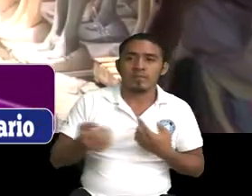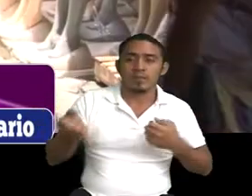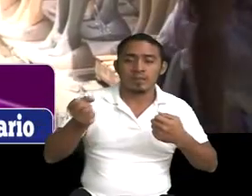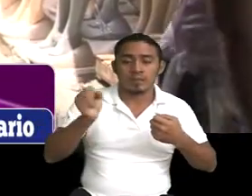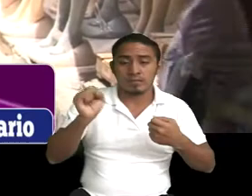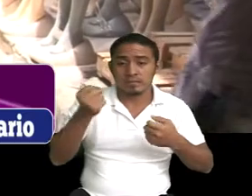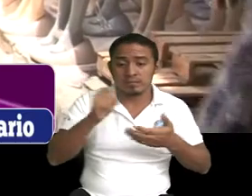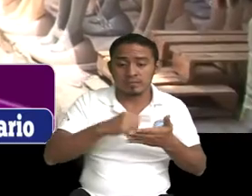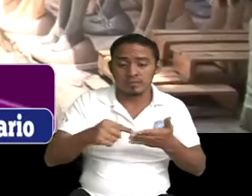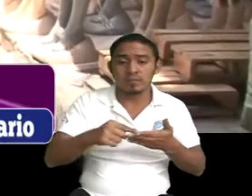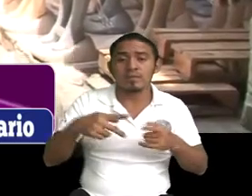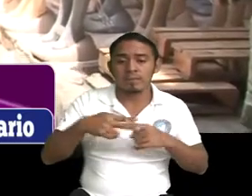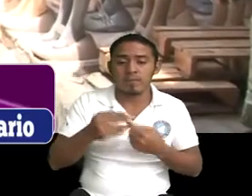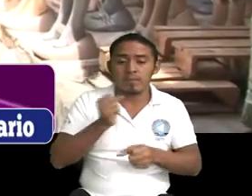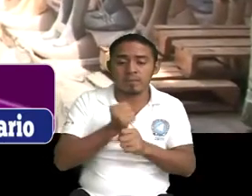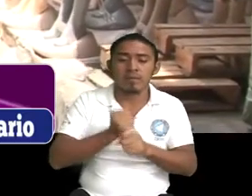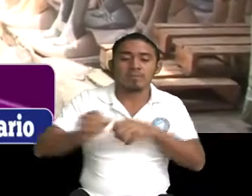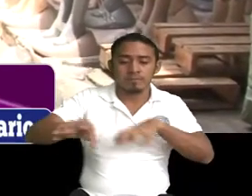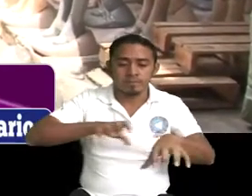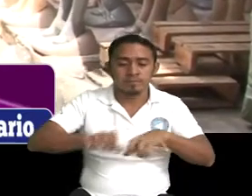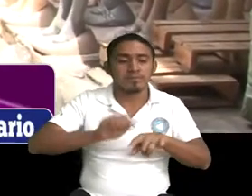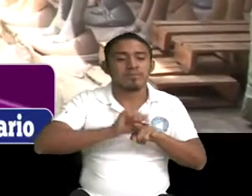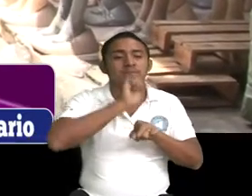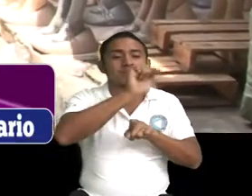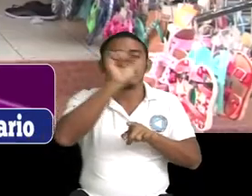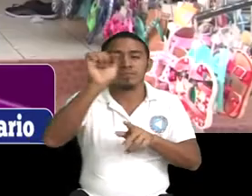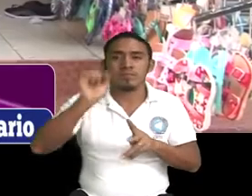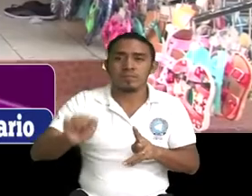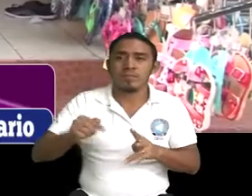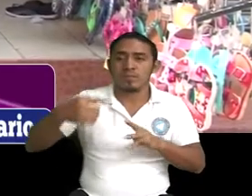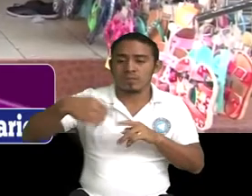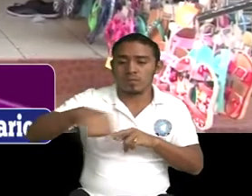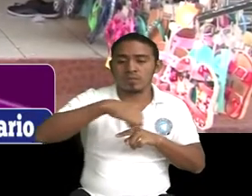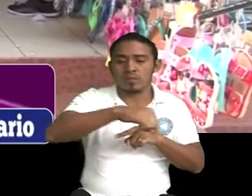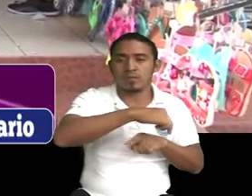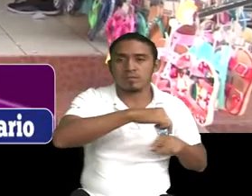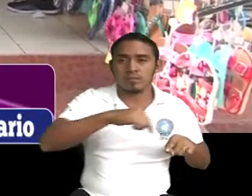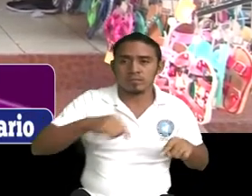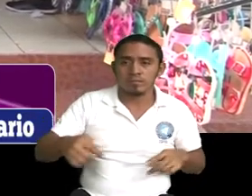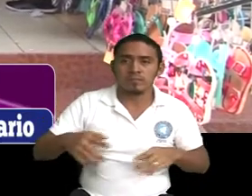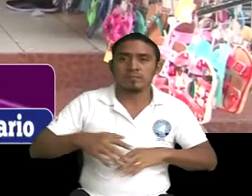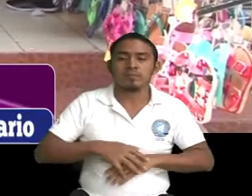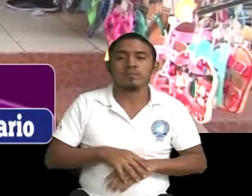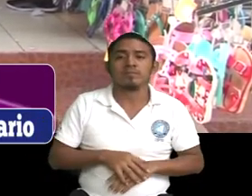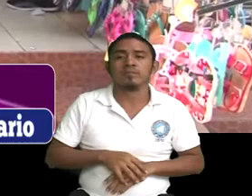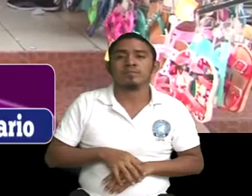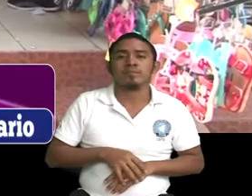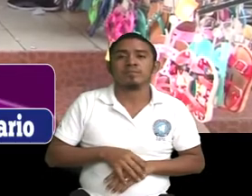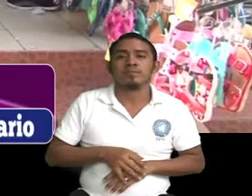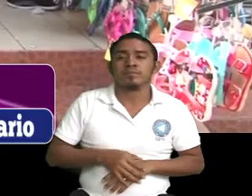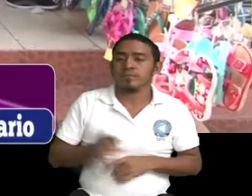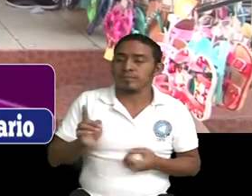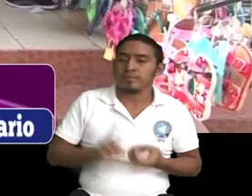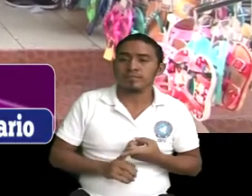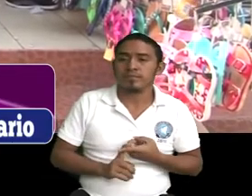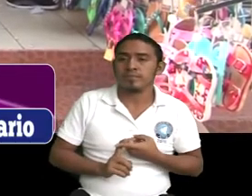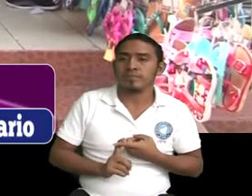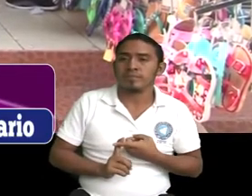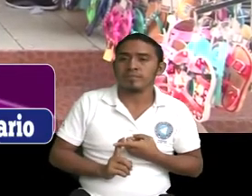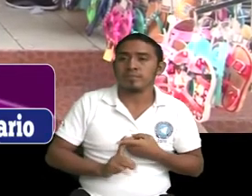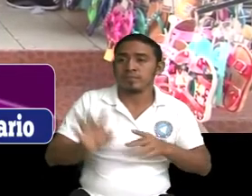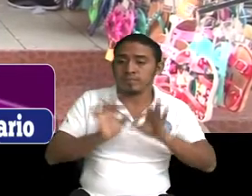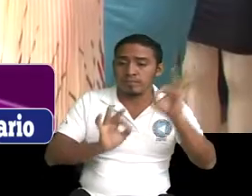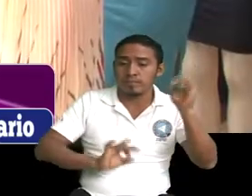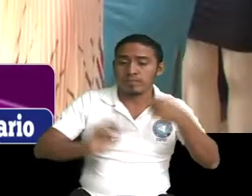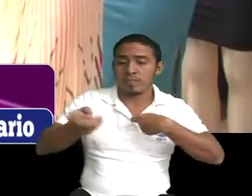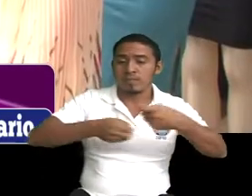cada municipio del país. Ya decíamos que teníamos una feria que